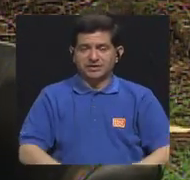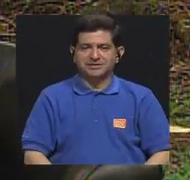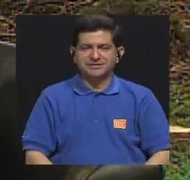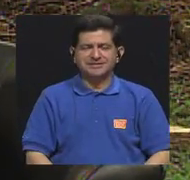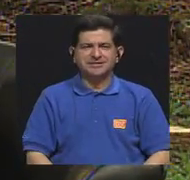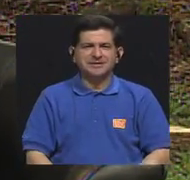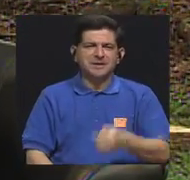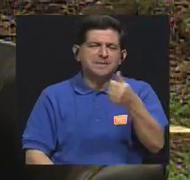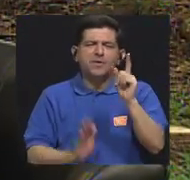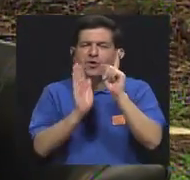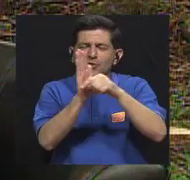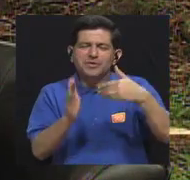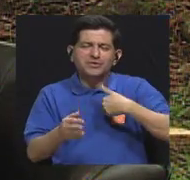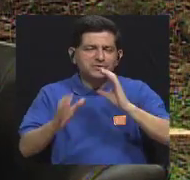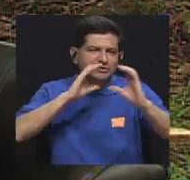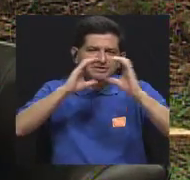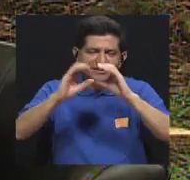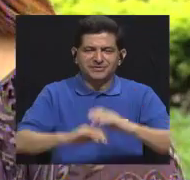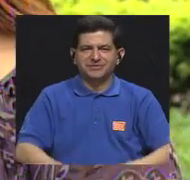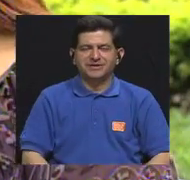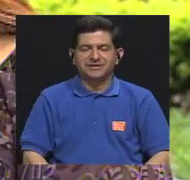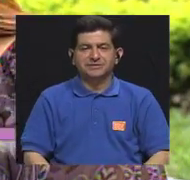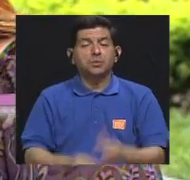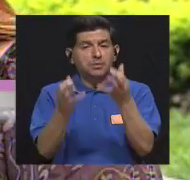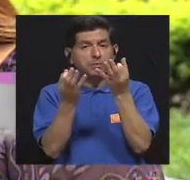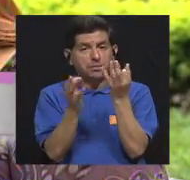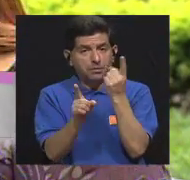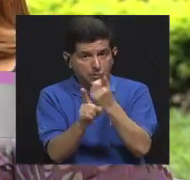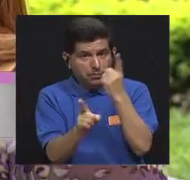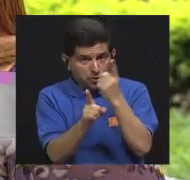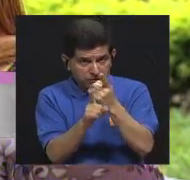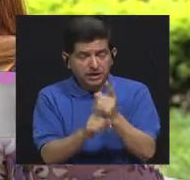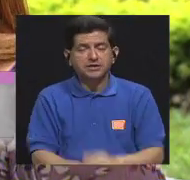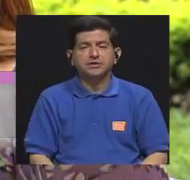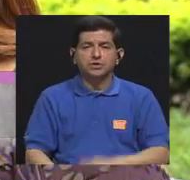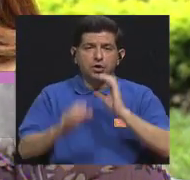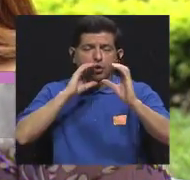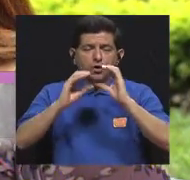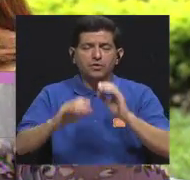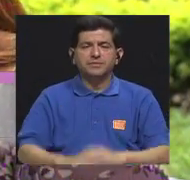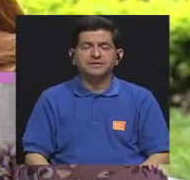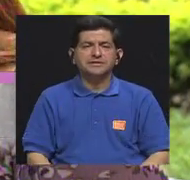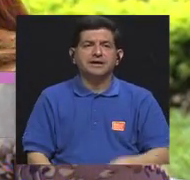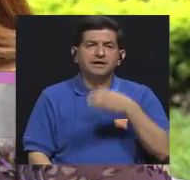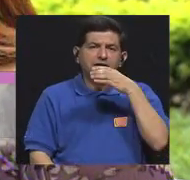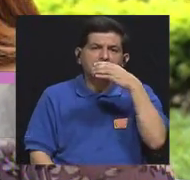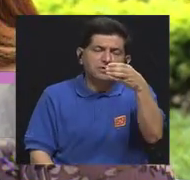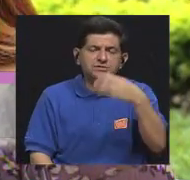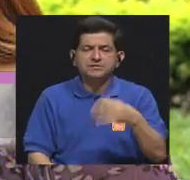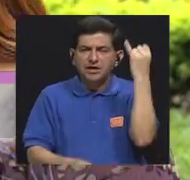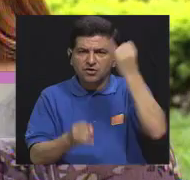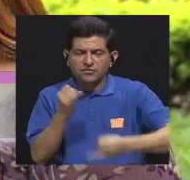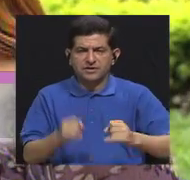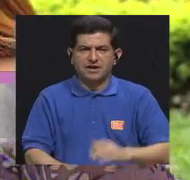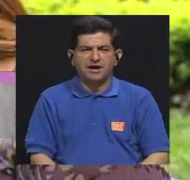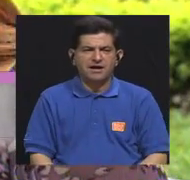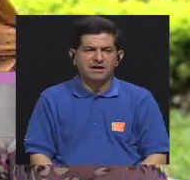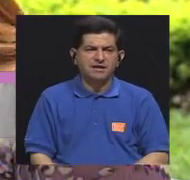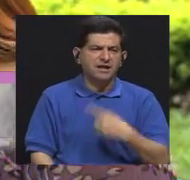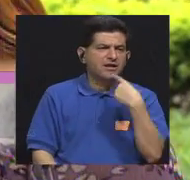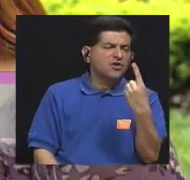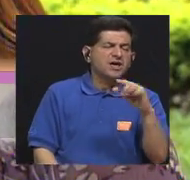esos puestos. Claro. Ya nos quedan pocos minutos en esta conversación, Carolina, claro. Y sería muy oportuno como recomendaciones finales, porque a veces lo que nos